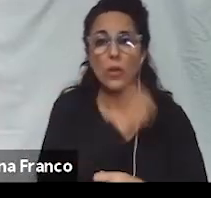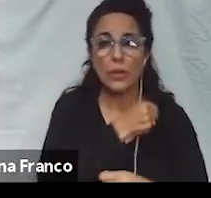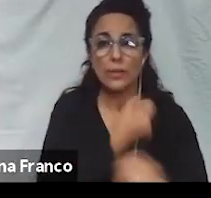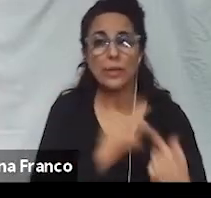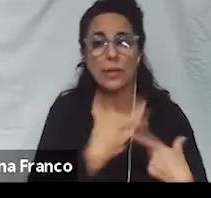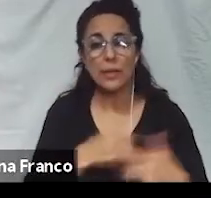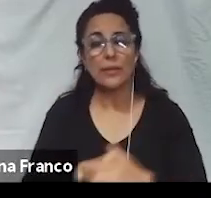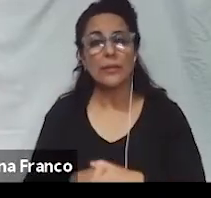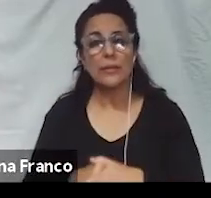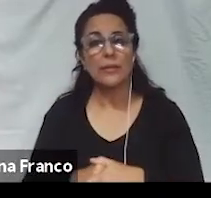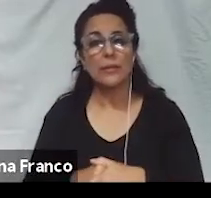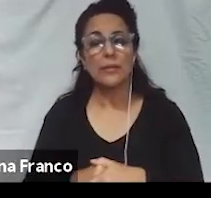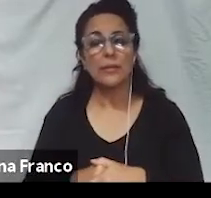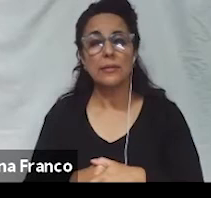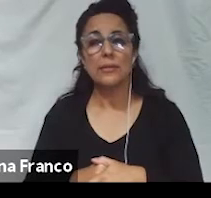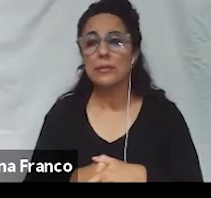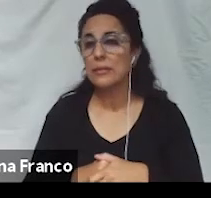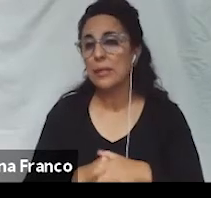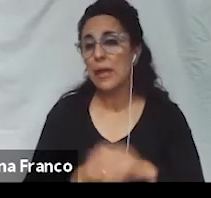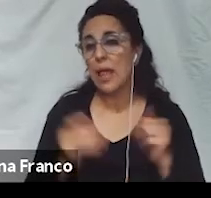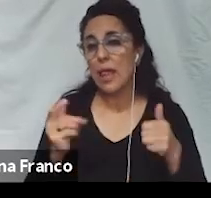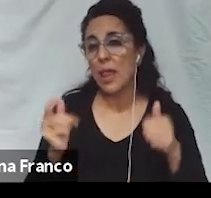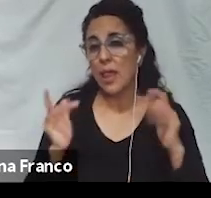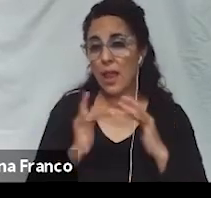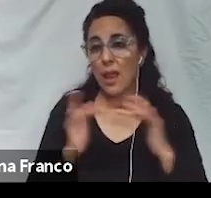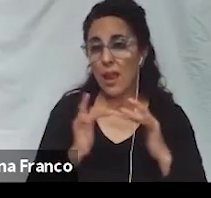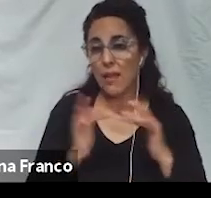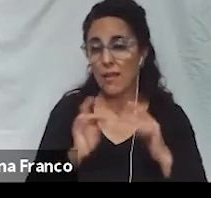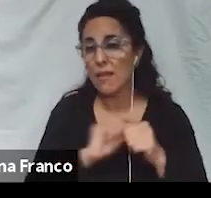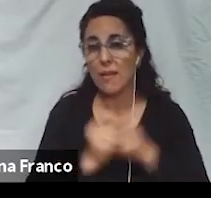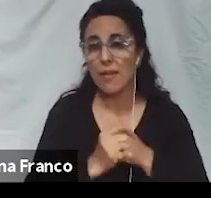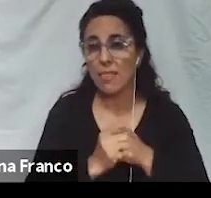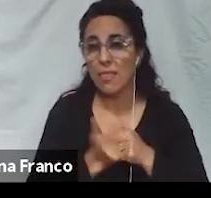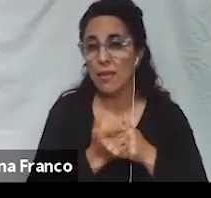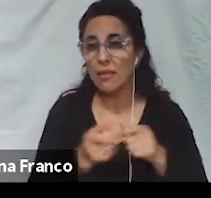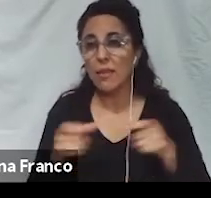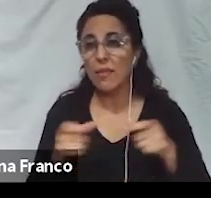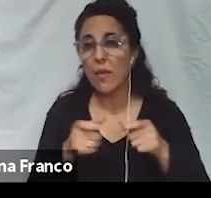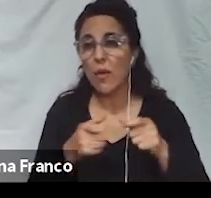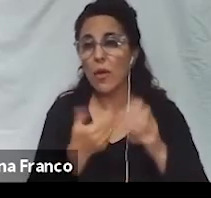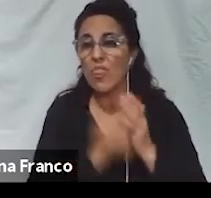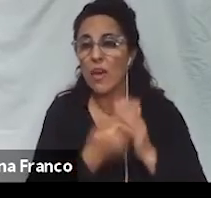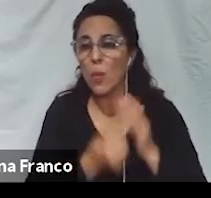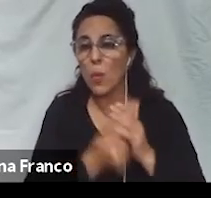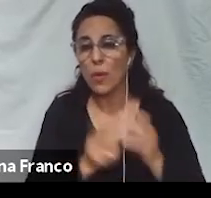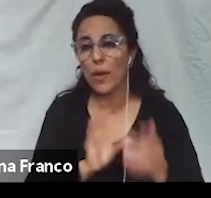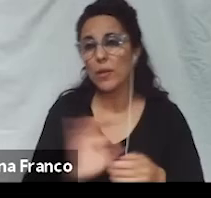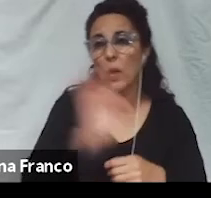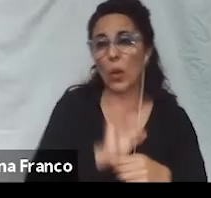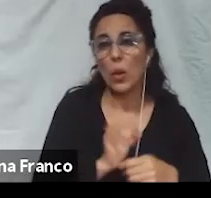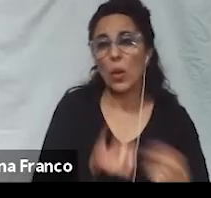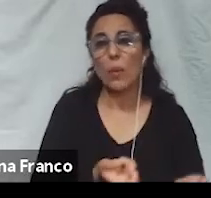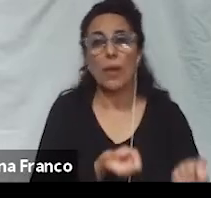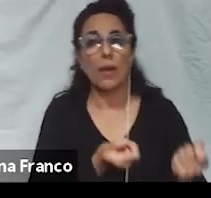contraseña. Como decía, si es una tienda en línea, que te dé un cupón de descuento o una